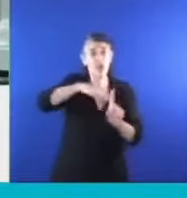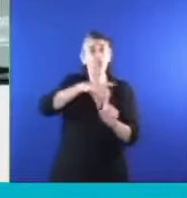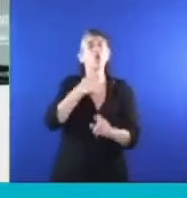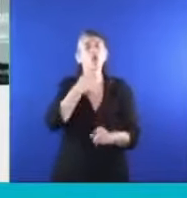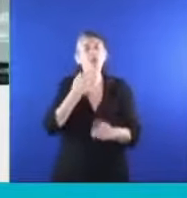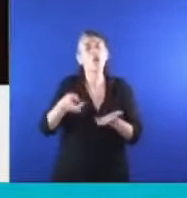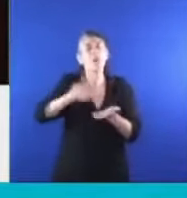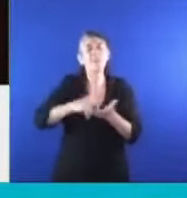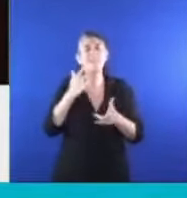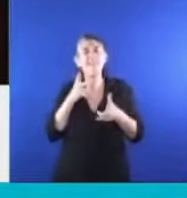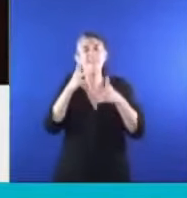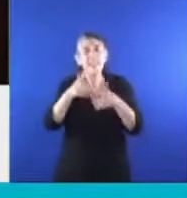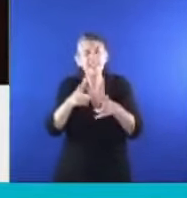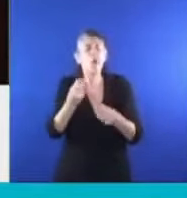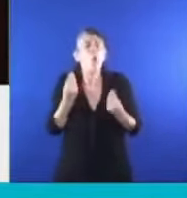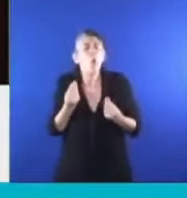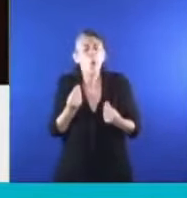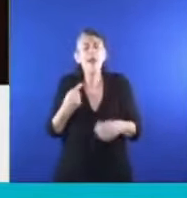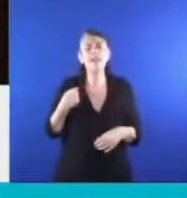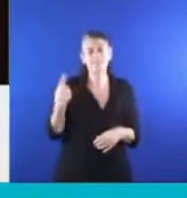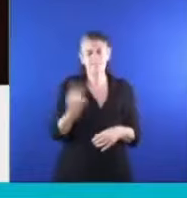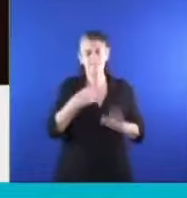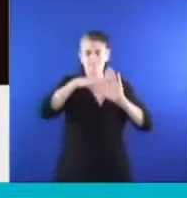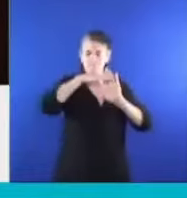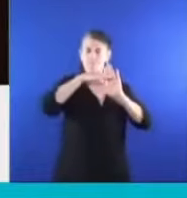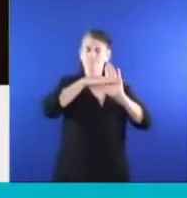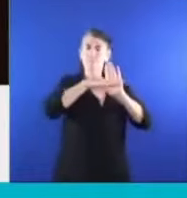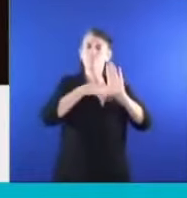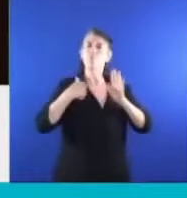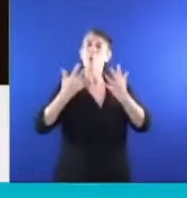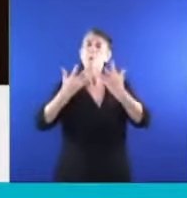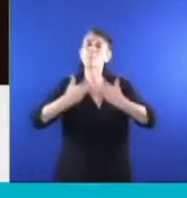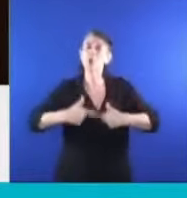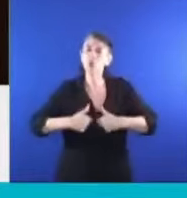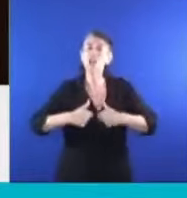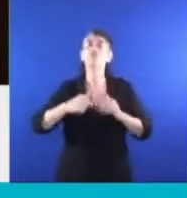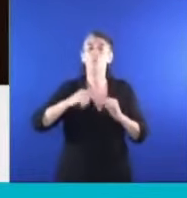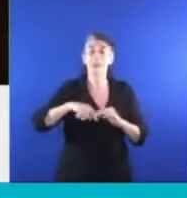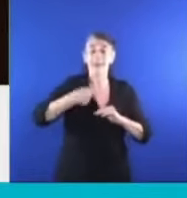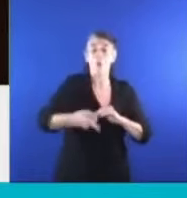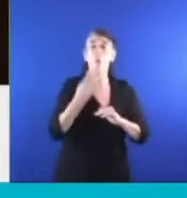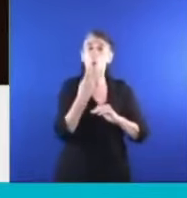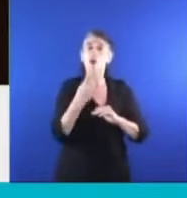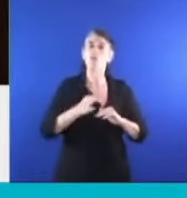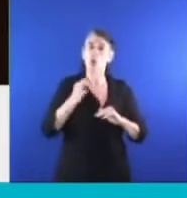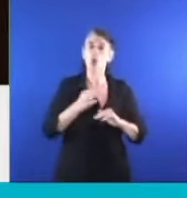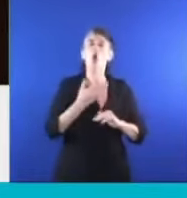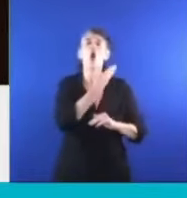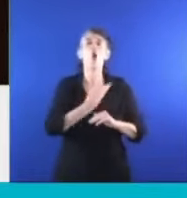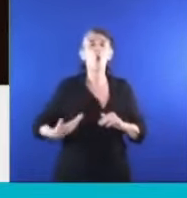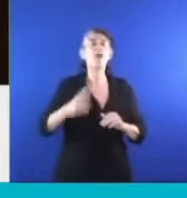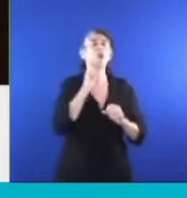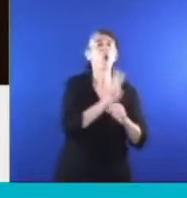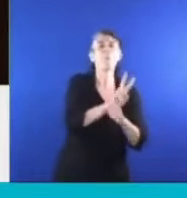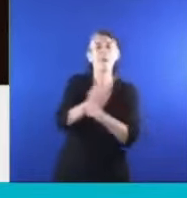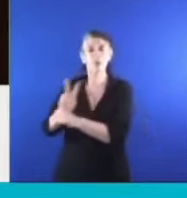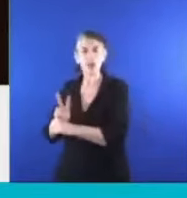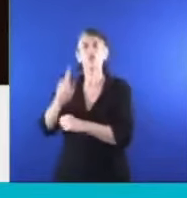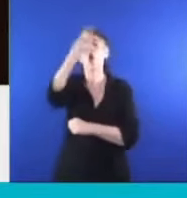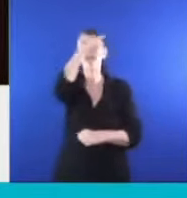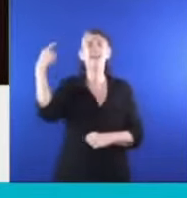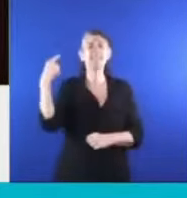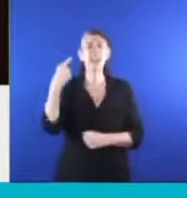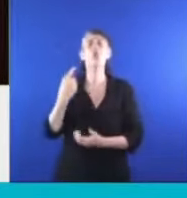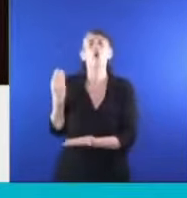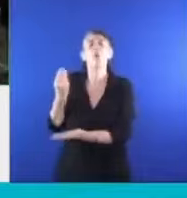reiterar cuáles seguirán siendo los lineamientos rectores de nuestro proyecto de los próximos 4 años. Gobierno protector, Estado presente